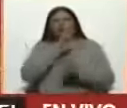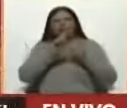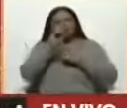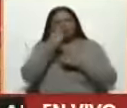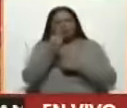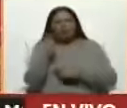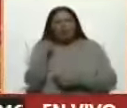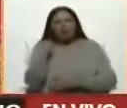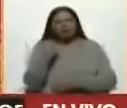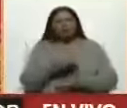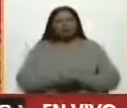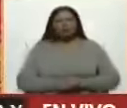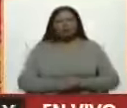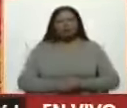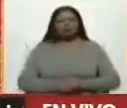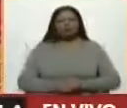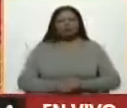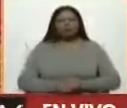pues.